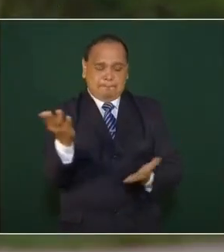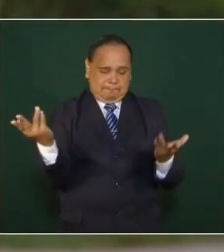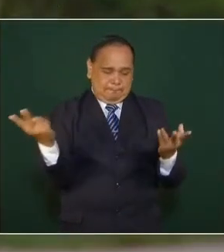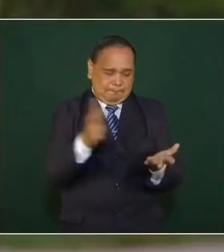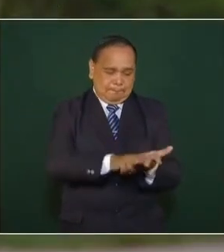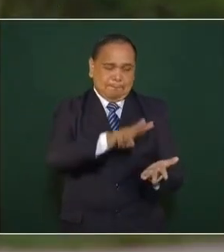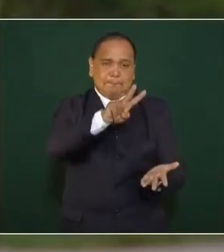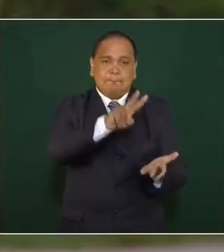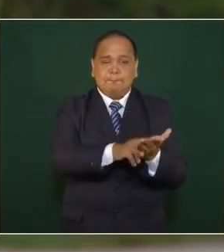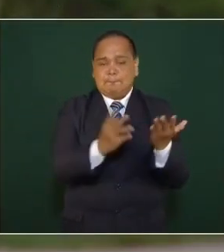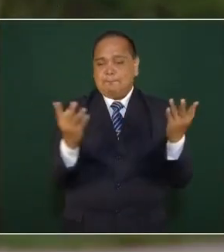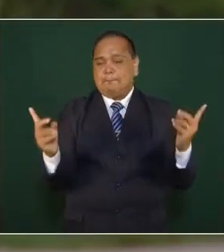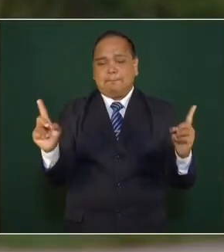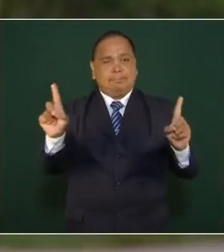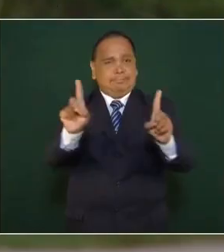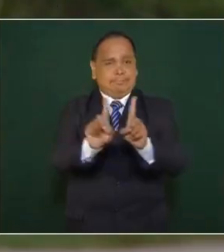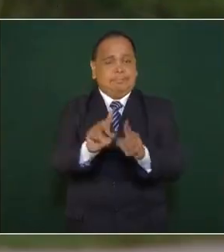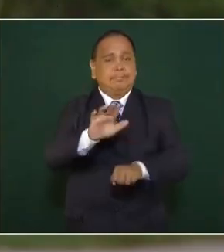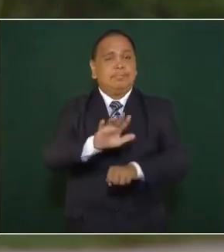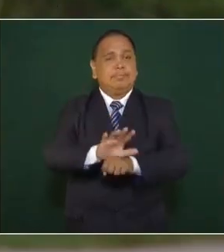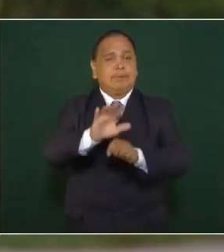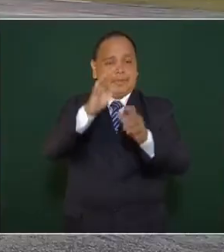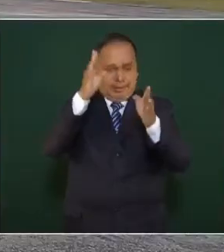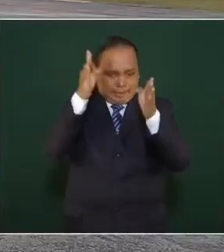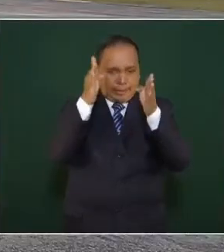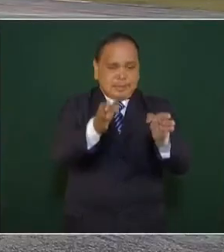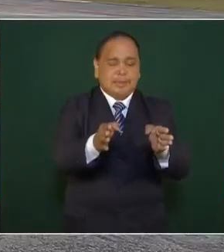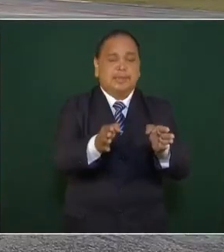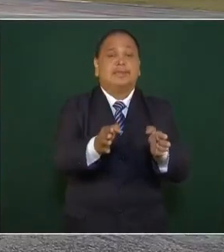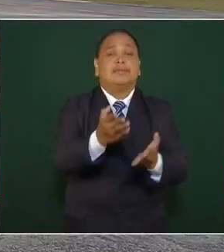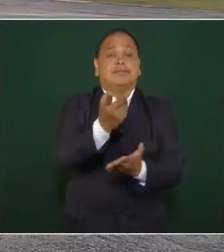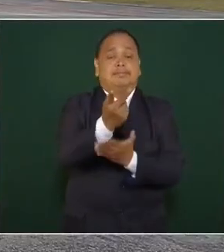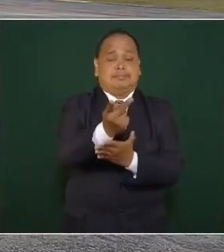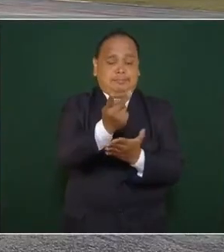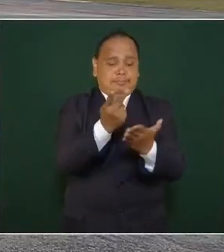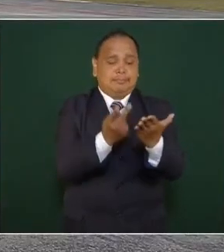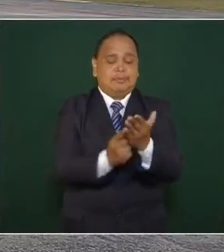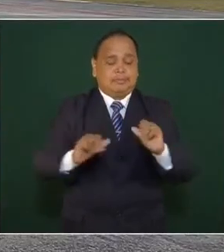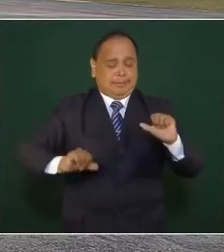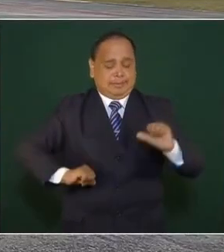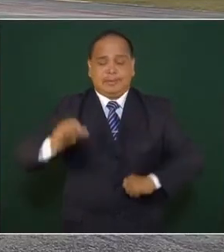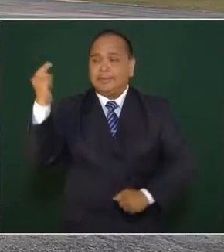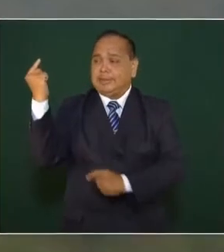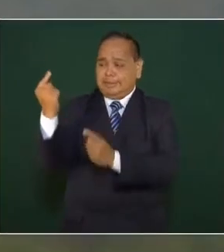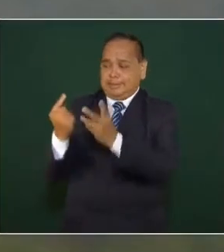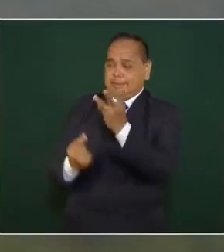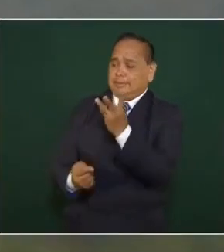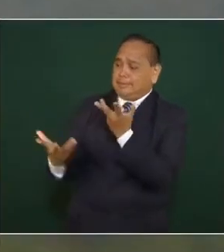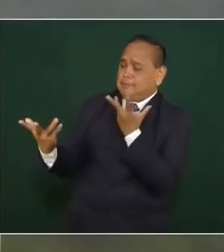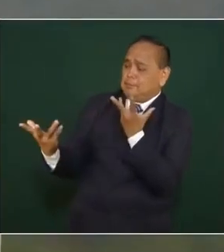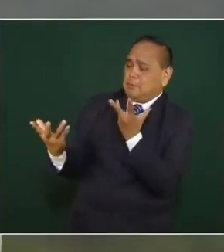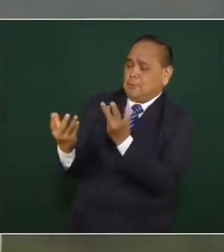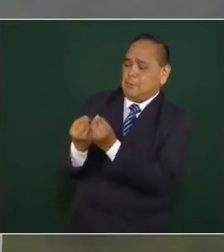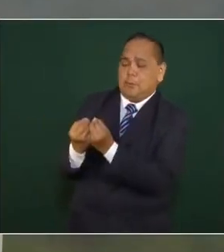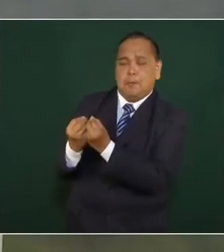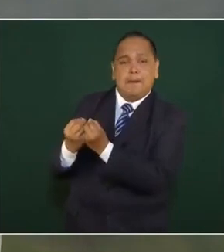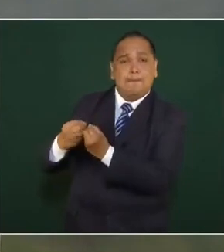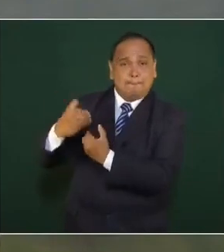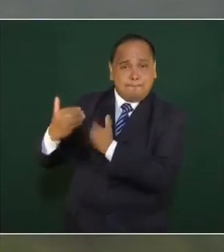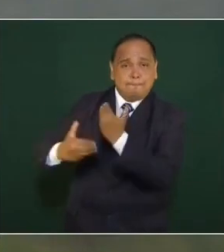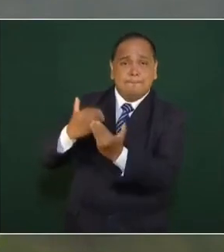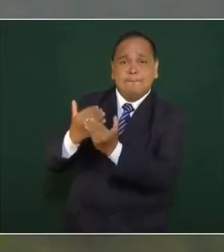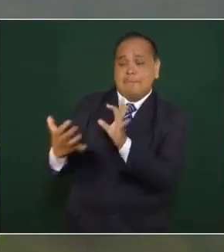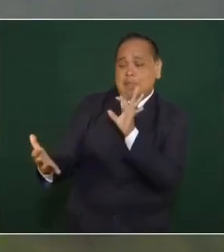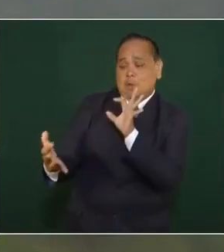Cuba. Hemos sido capaces de concretar programas y acciones de mutuo beneficio más allá de los